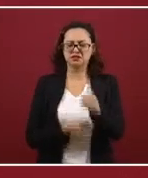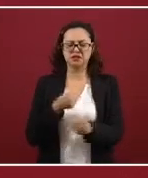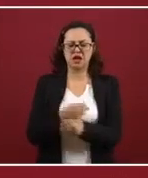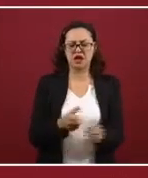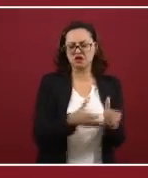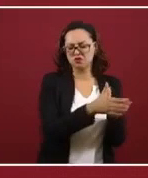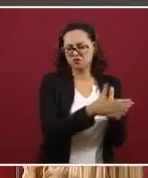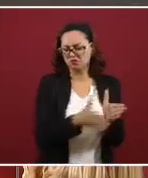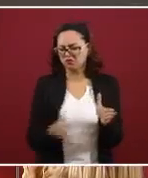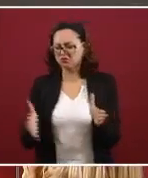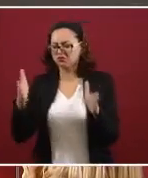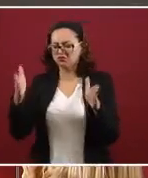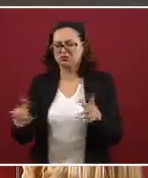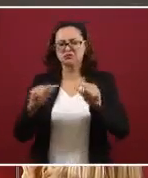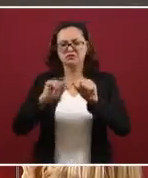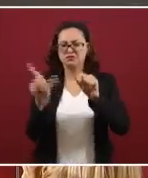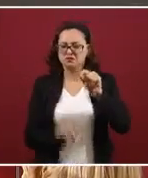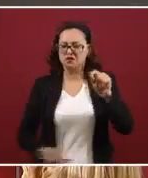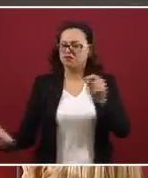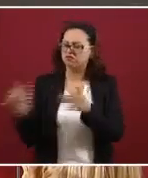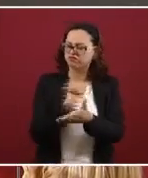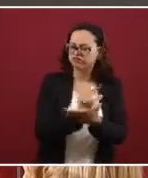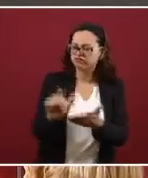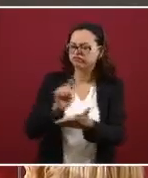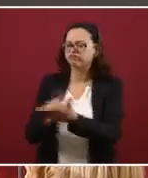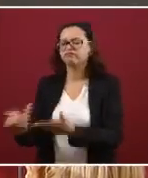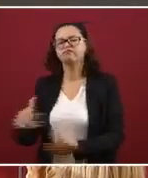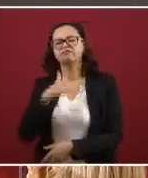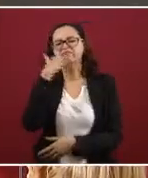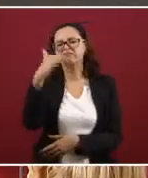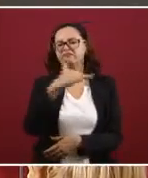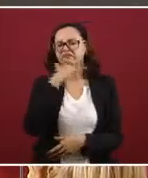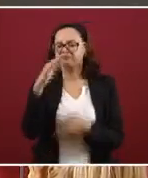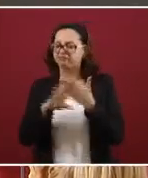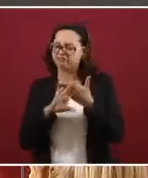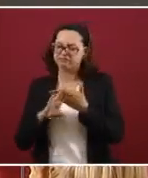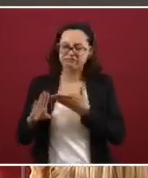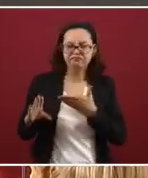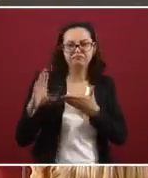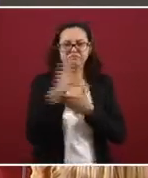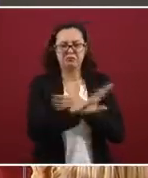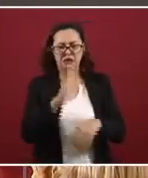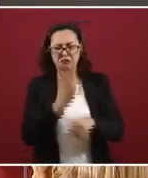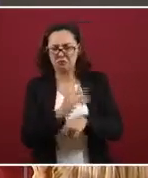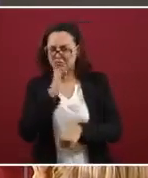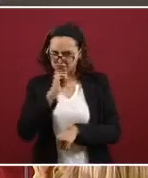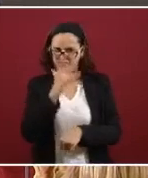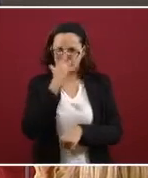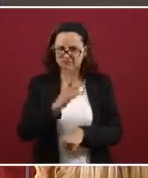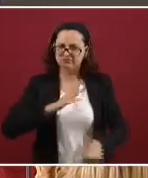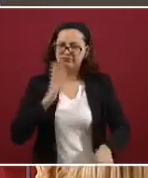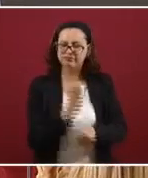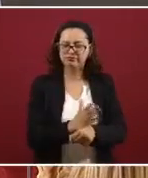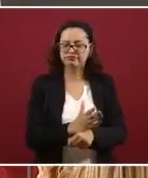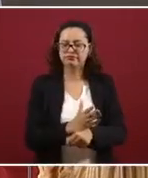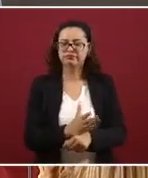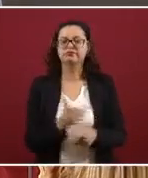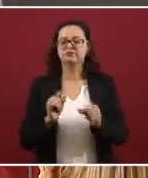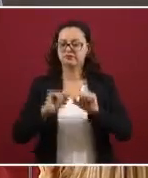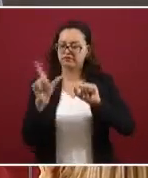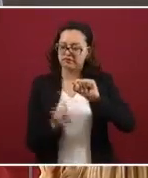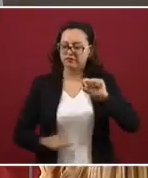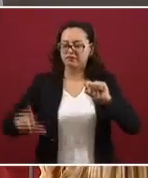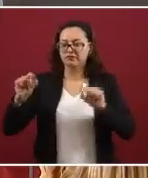para desterrar la corrupción y la impunidad y convertir a México en